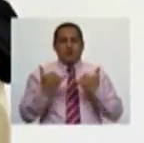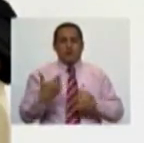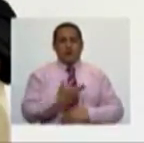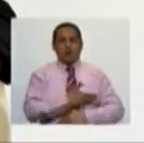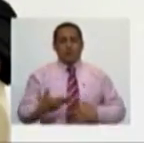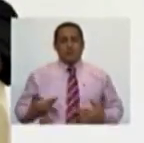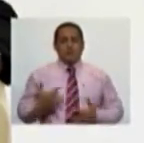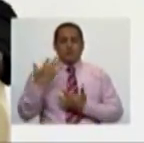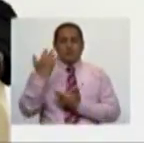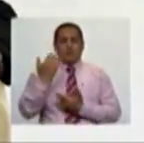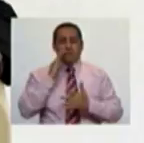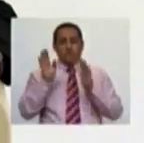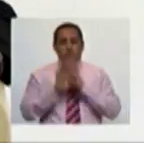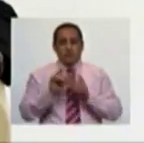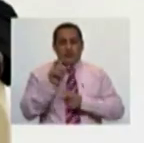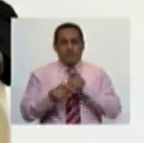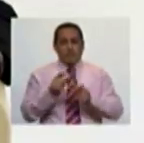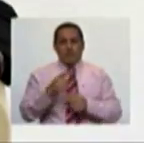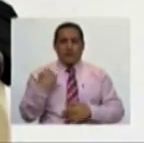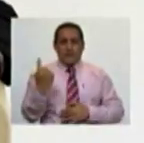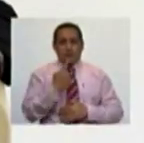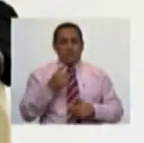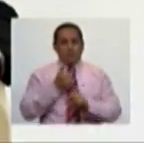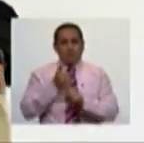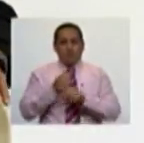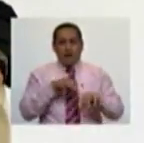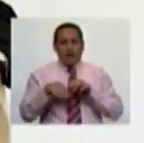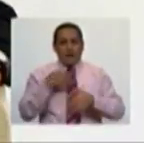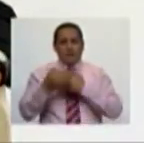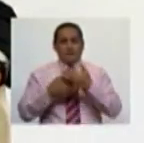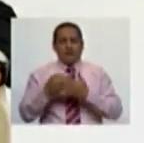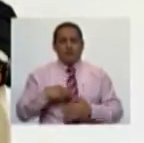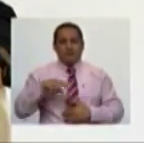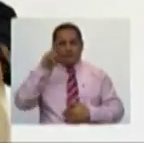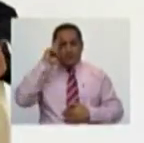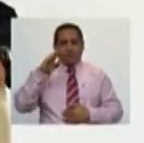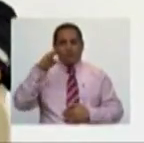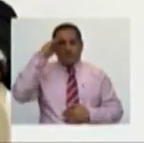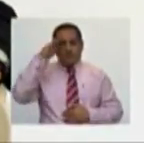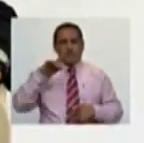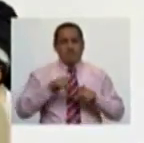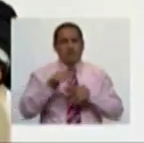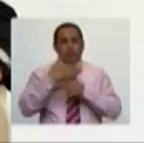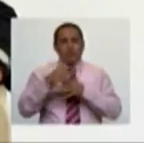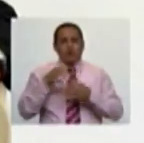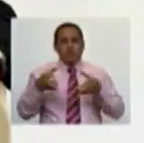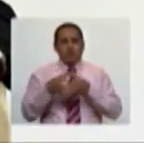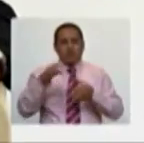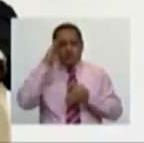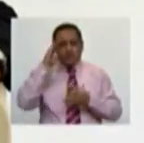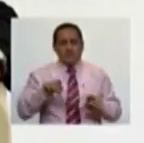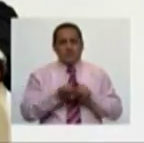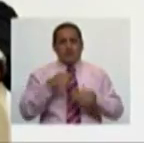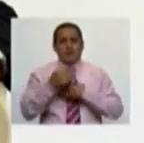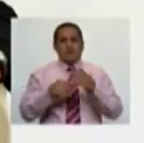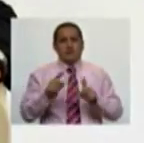ese estado esperado, la ciudadanía tiene que hacer lo propio, y lo propio es en este momento confiar en la policía, colaborar con su policía.